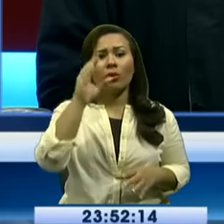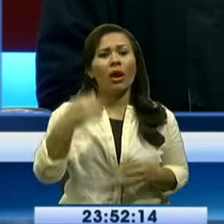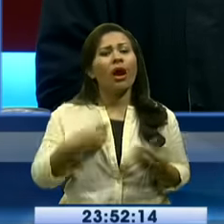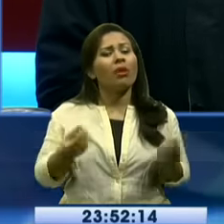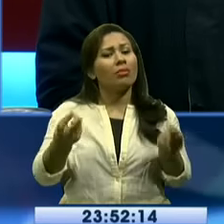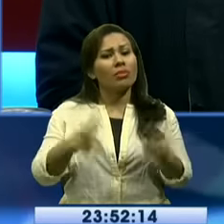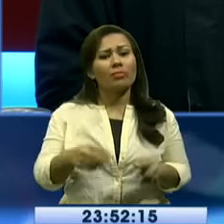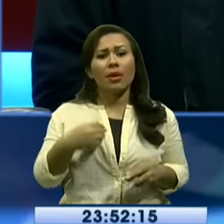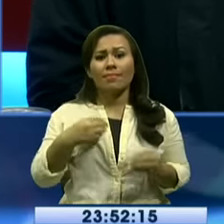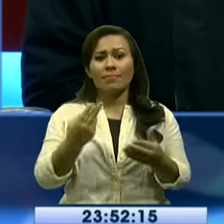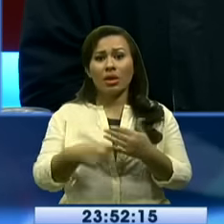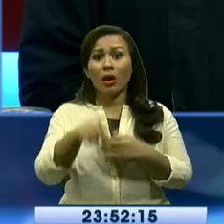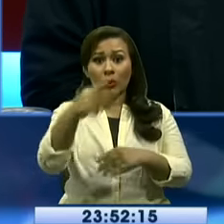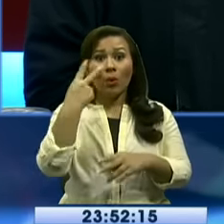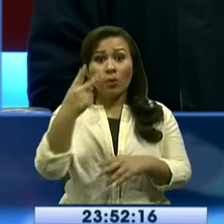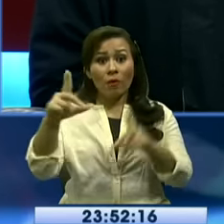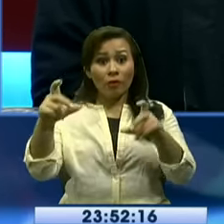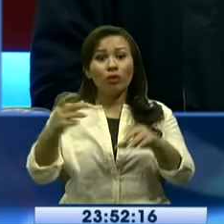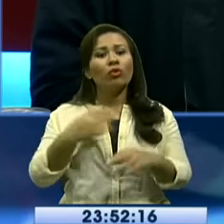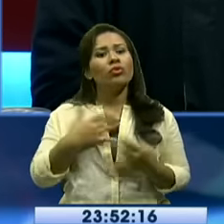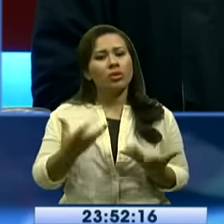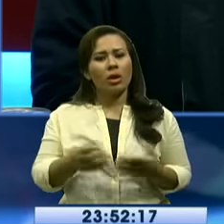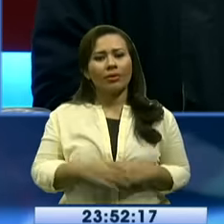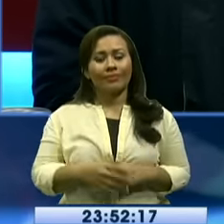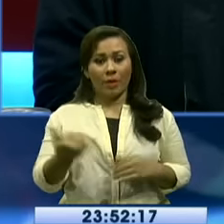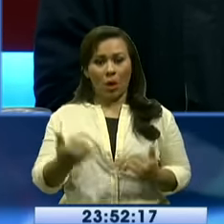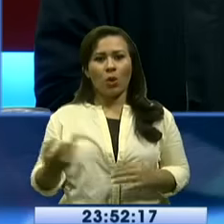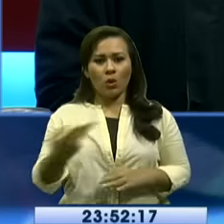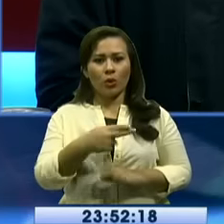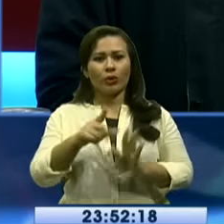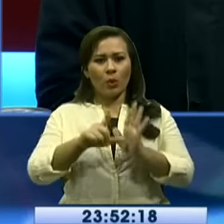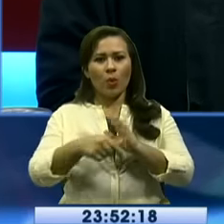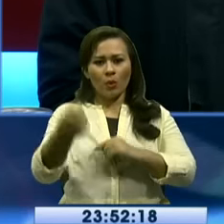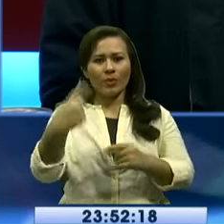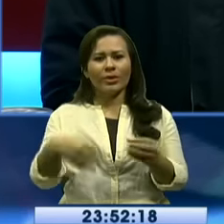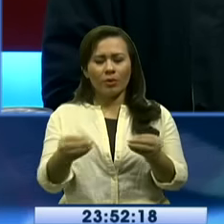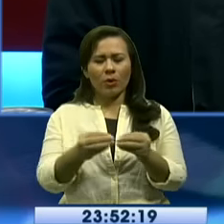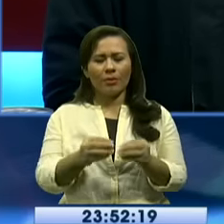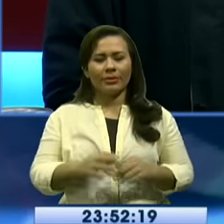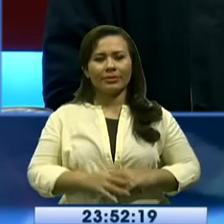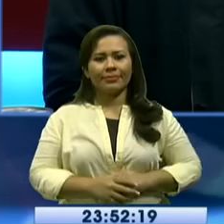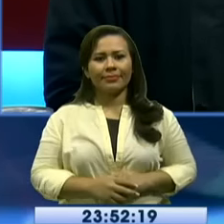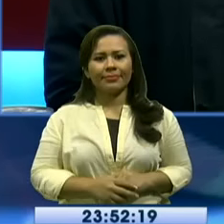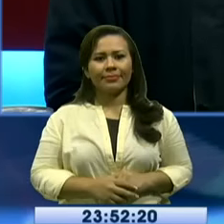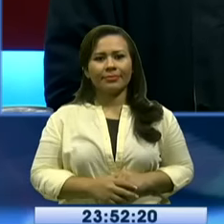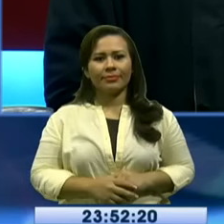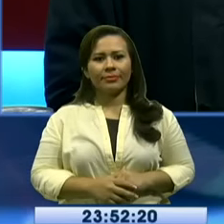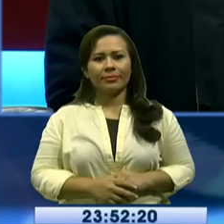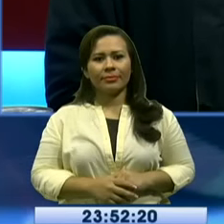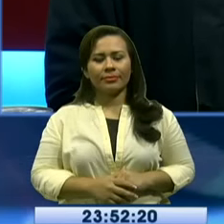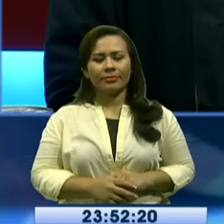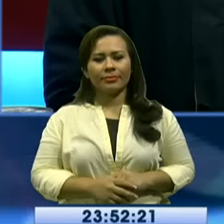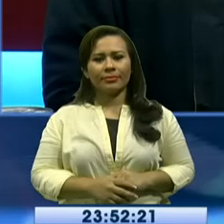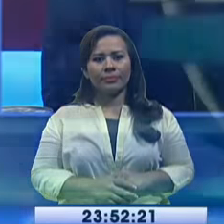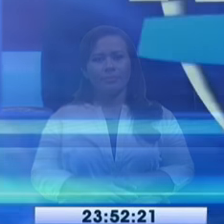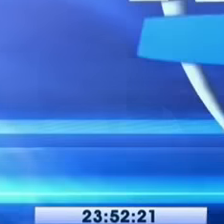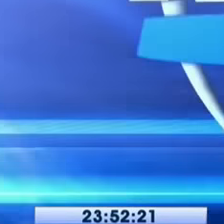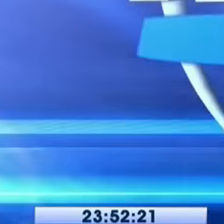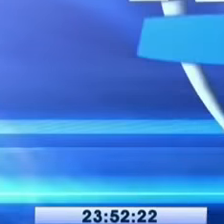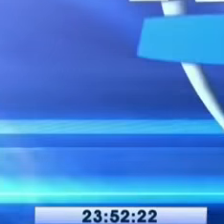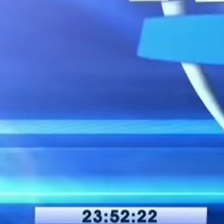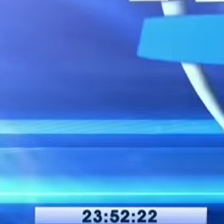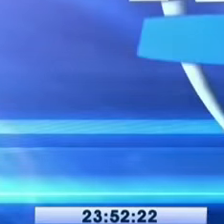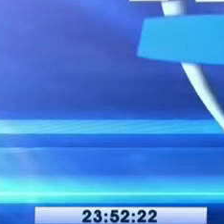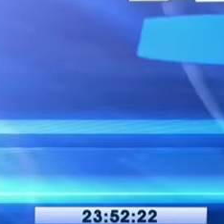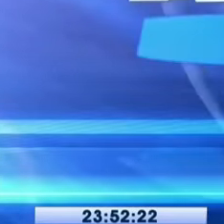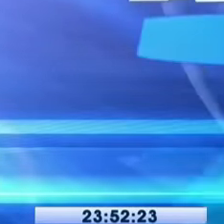su tema, la situación que usted está viviendo. Tenemos que irnos a un corte. Volvemos enseguida, productora. La noticia siempre en la